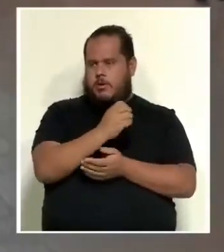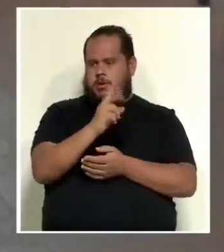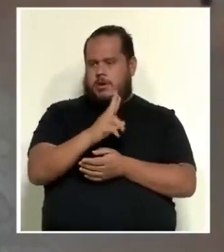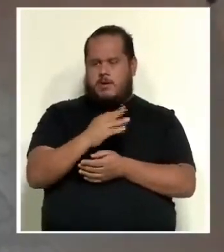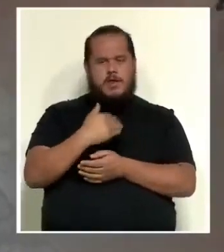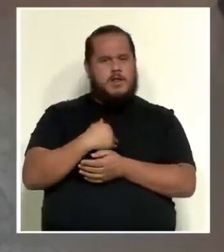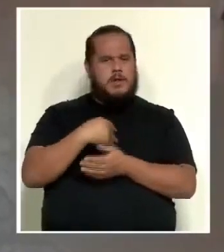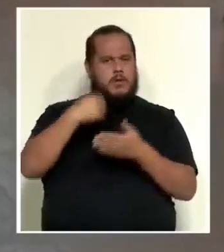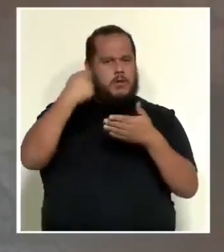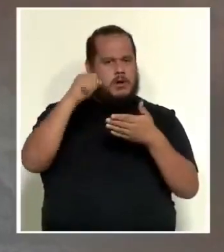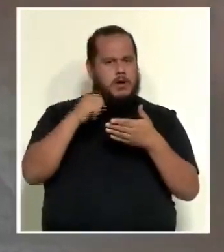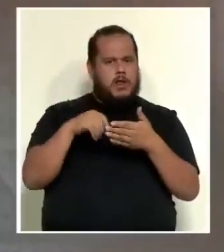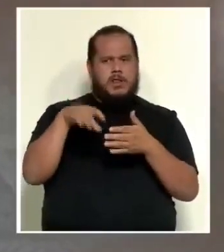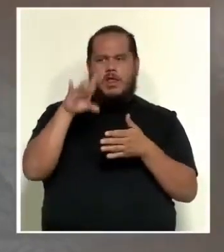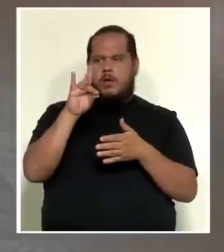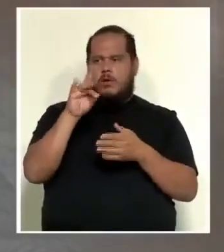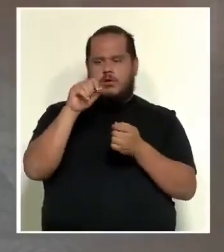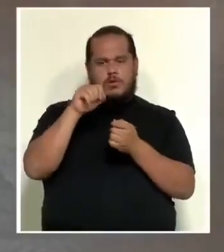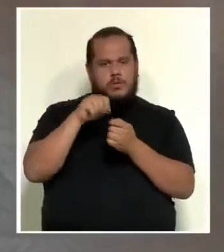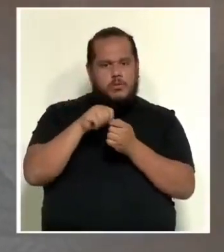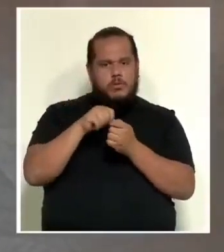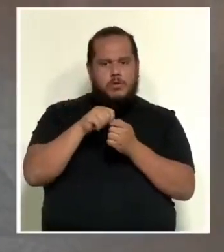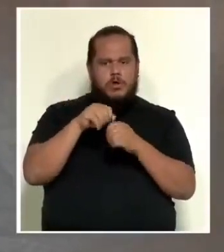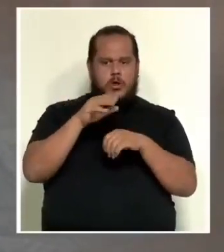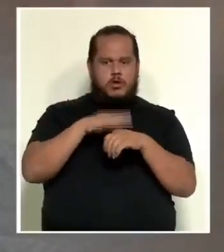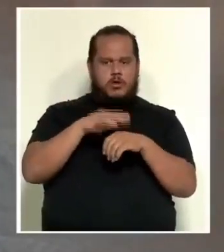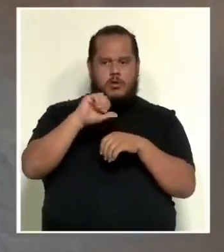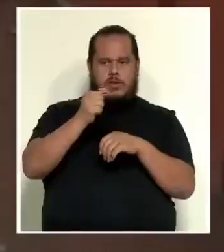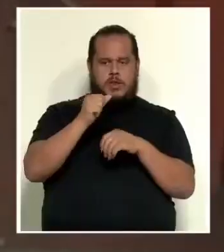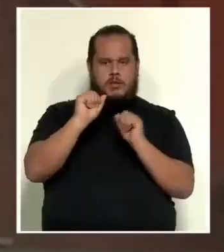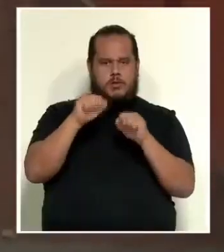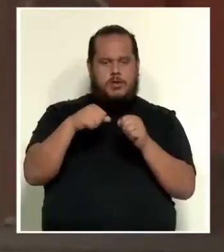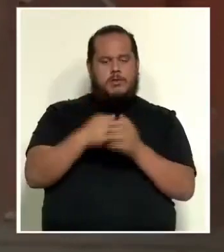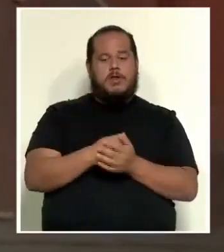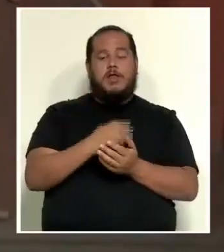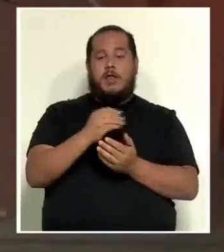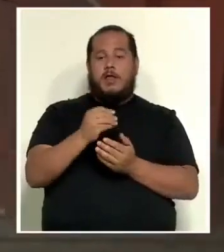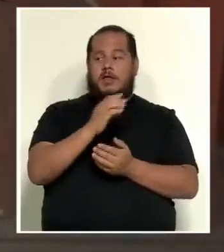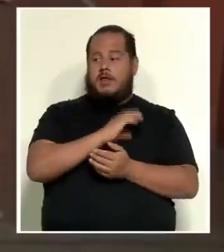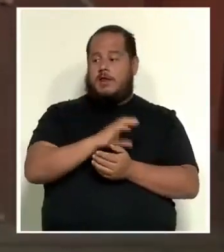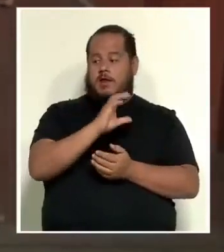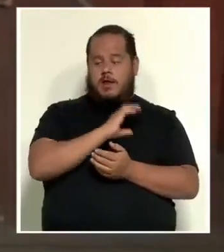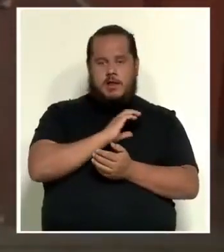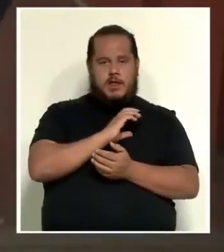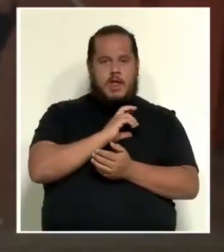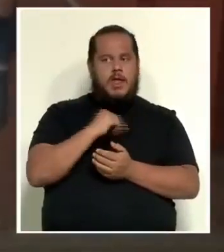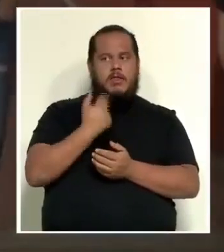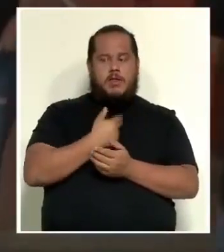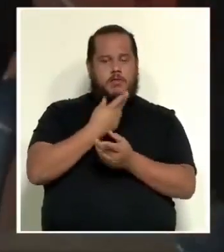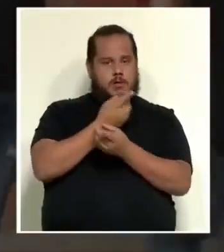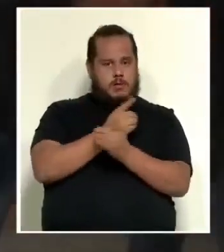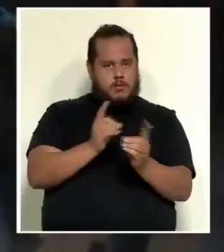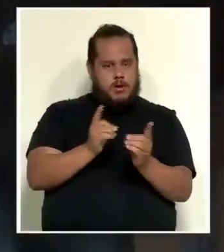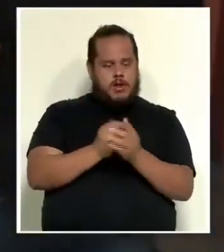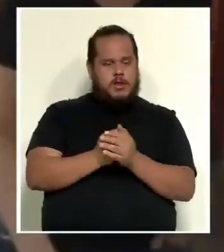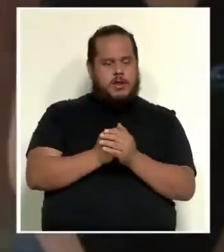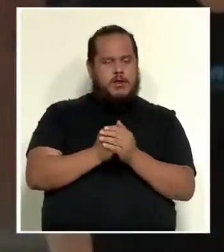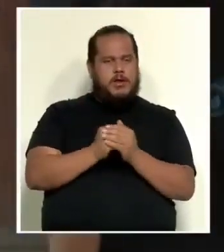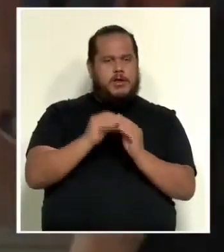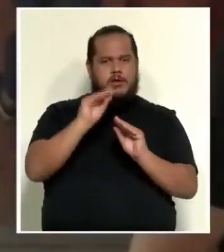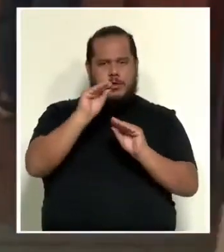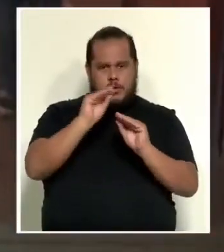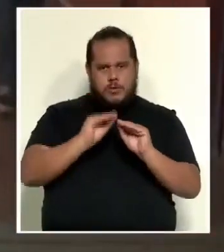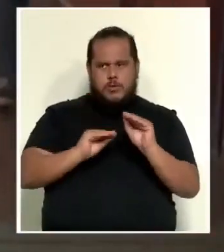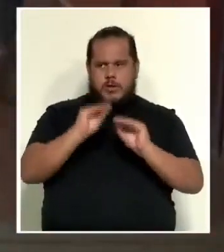una calificación de 8 puntos sobre 10 posibles. Y la calidad de nuestra democracia se ubica en